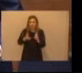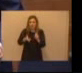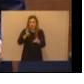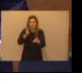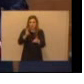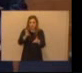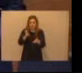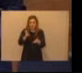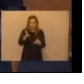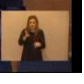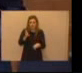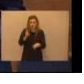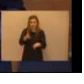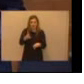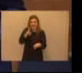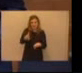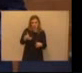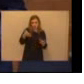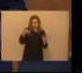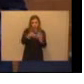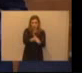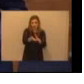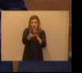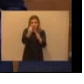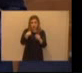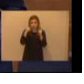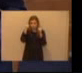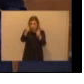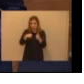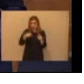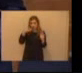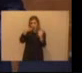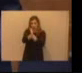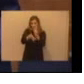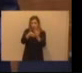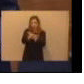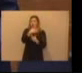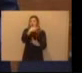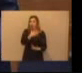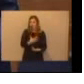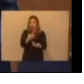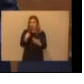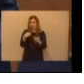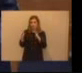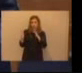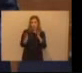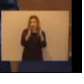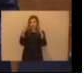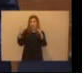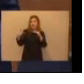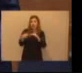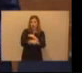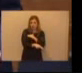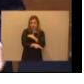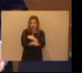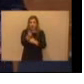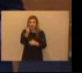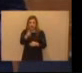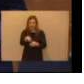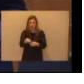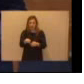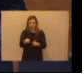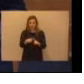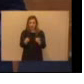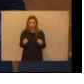todo ese esfuerzo que le acabo de describir e incidir especialmente en toda la fase preventiva y de